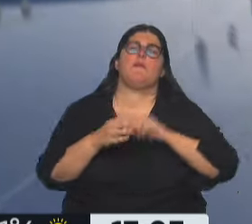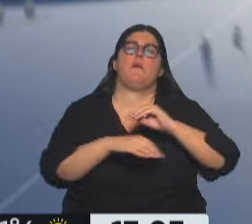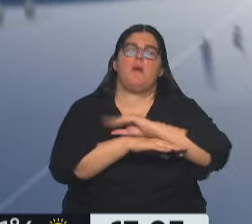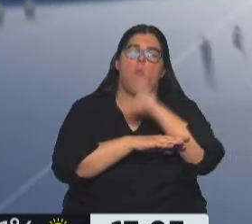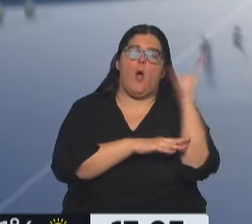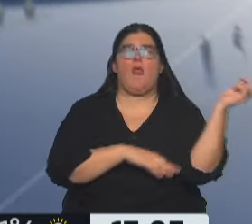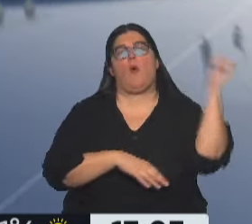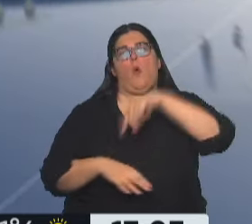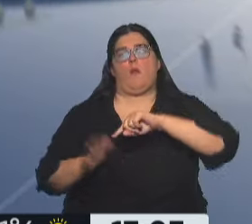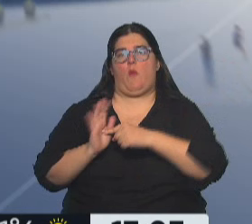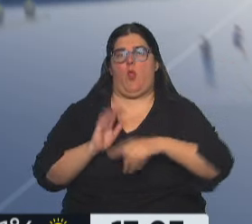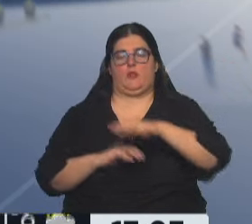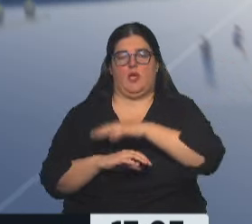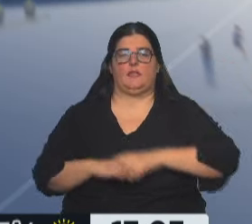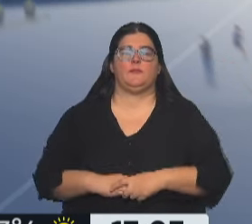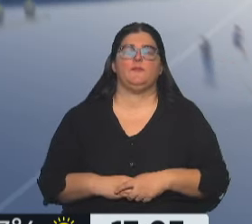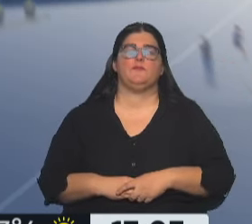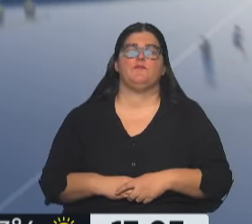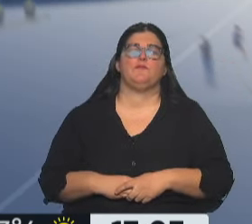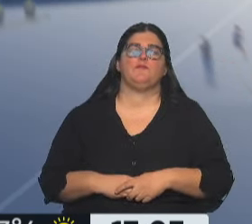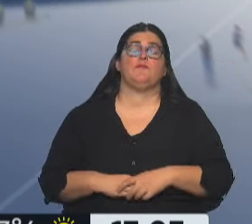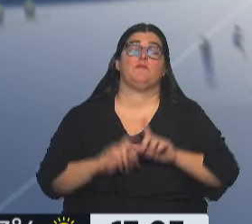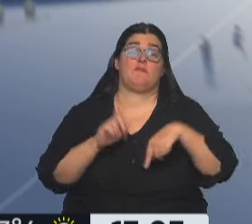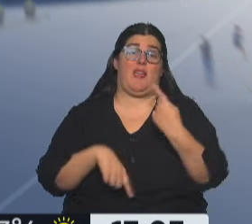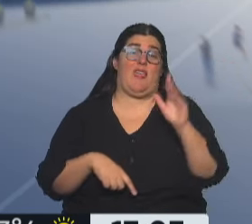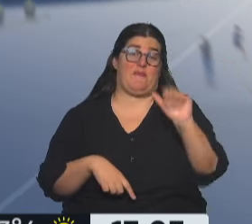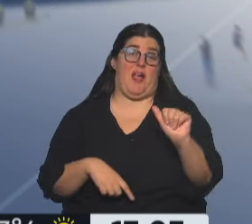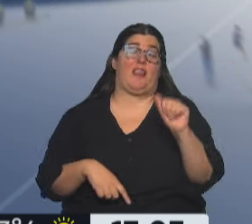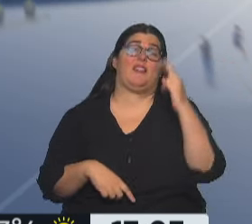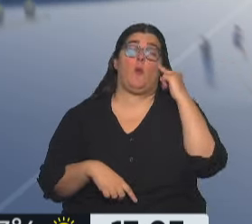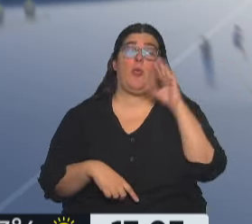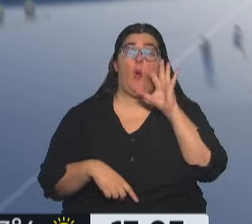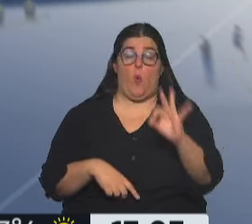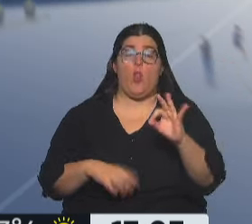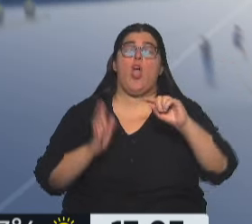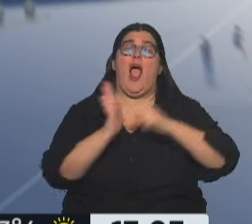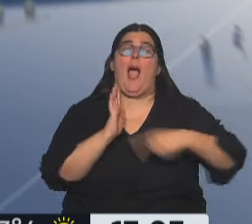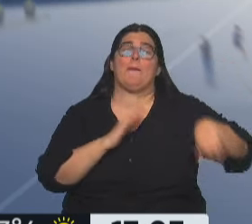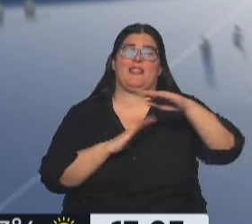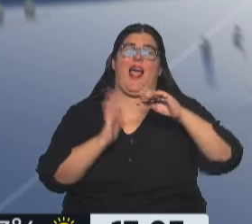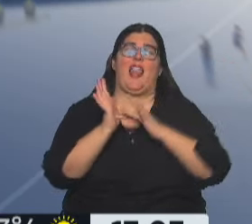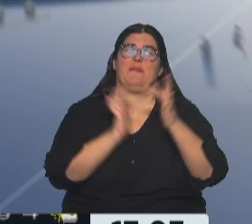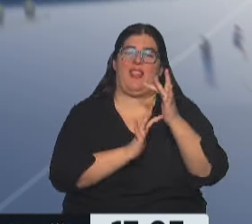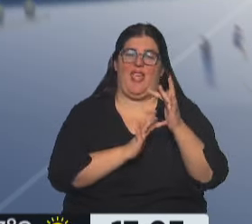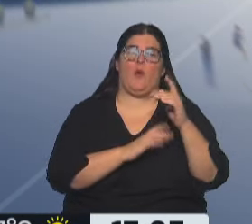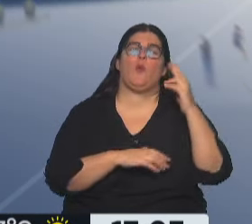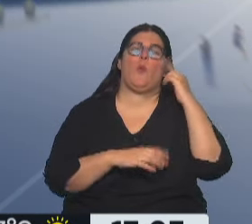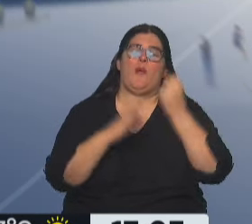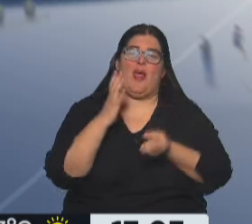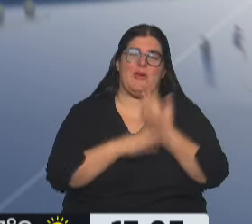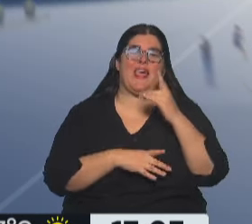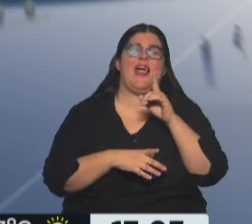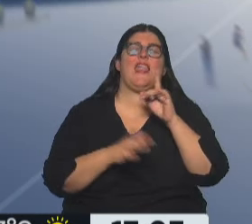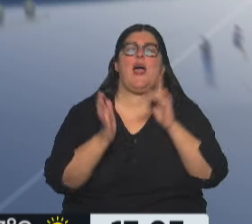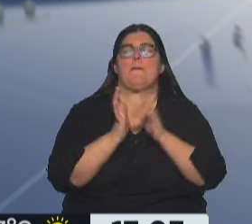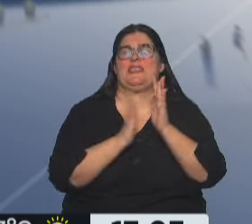madrugada. 9 horas de mañana martes de Deum en la Catedral Metropolitana, 10:30 de la mañana,